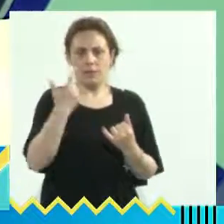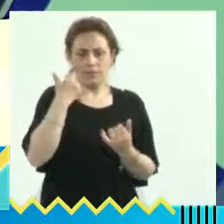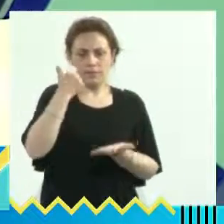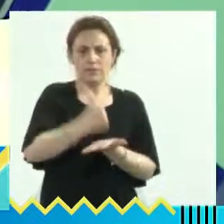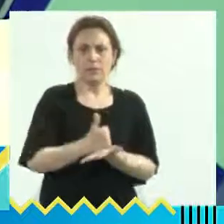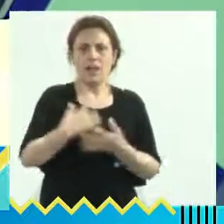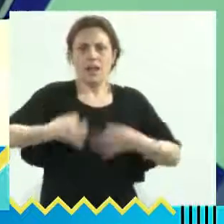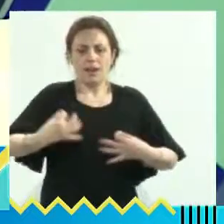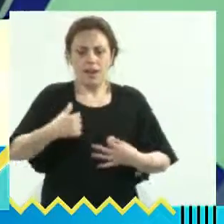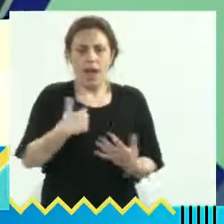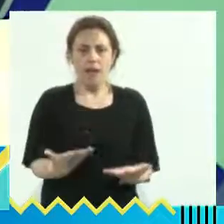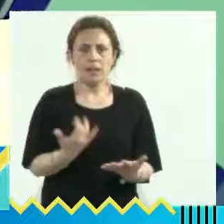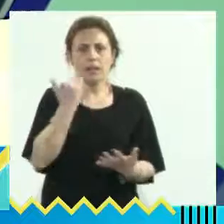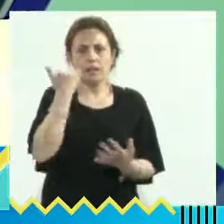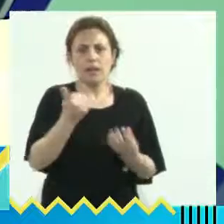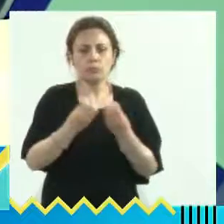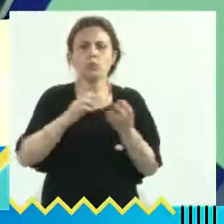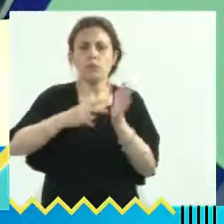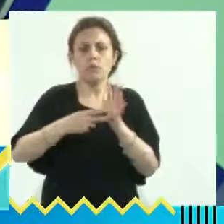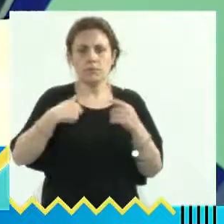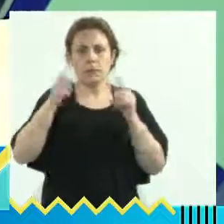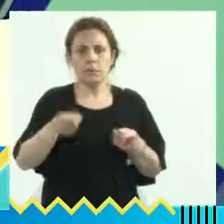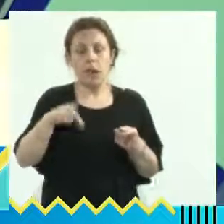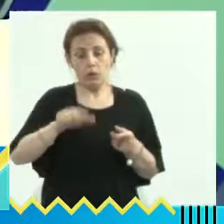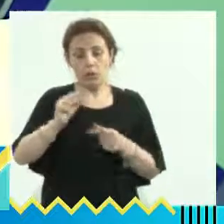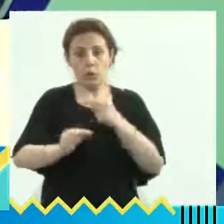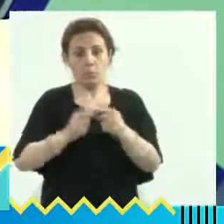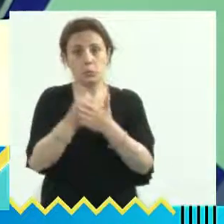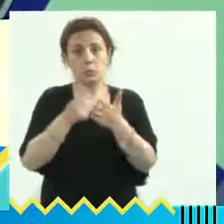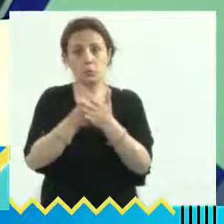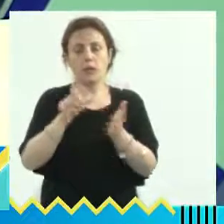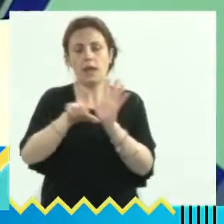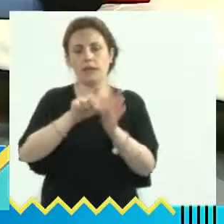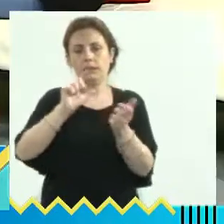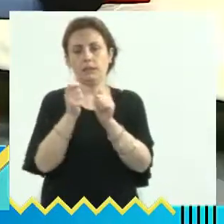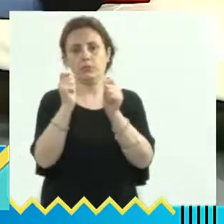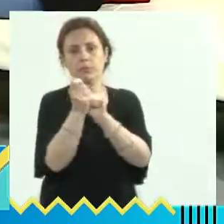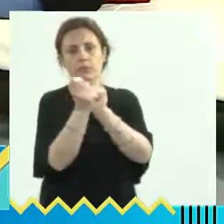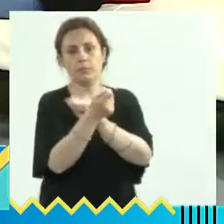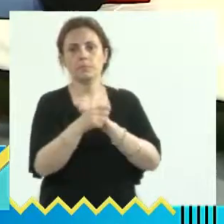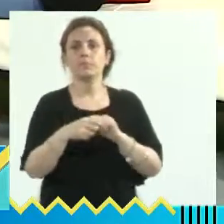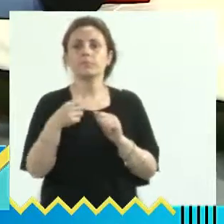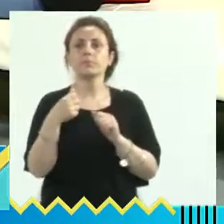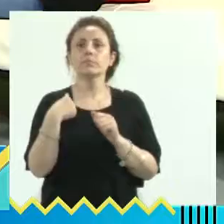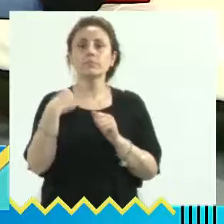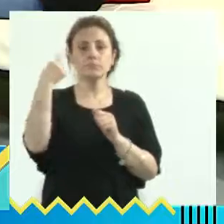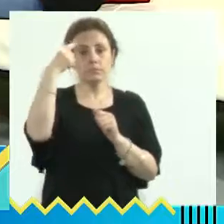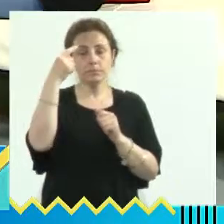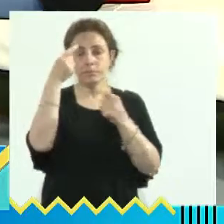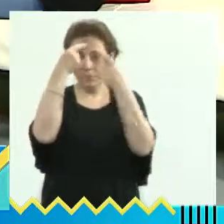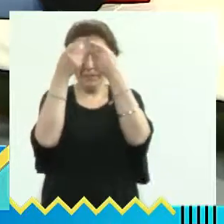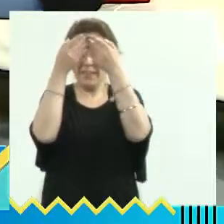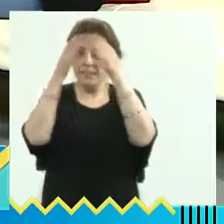ese juego ha hecho que las leyes vayan cambiando, se vayan transformando. Me parece que el desafío está, estaba pensando en